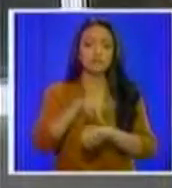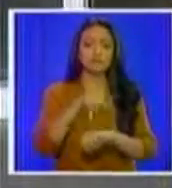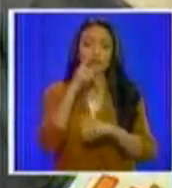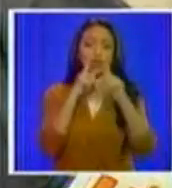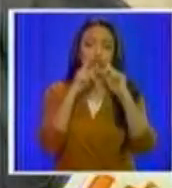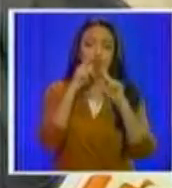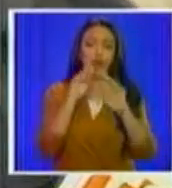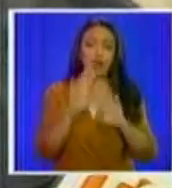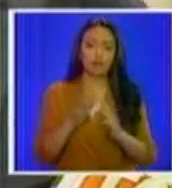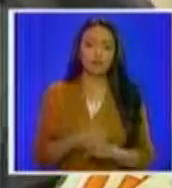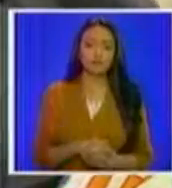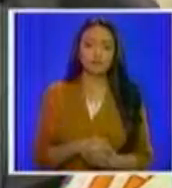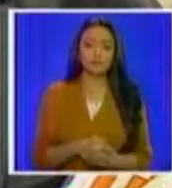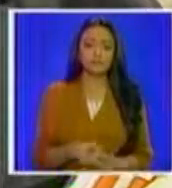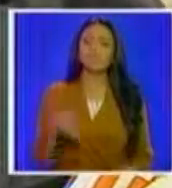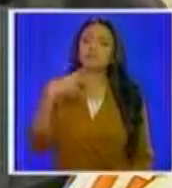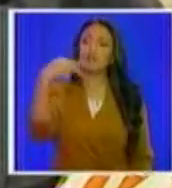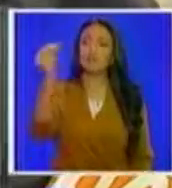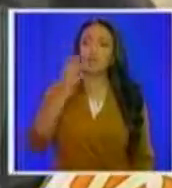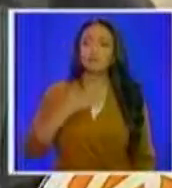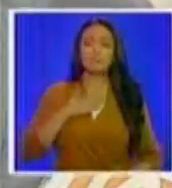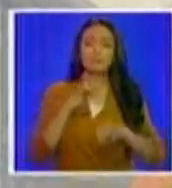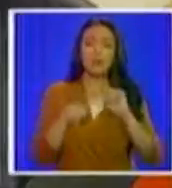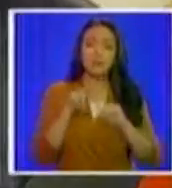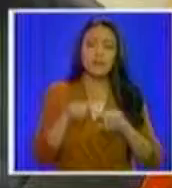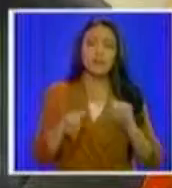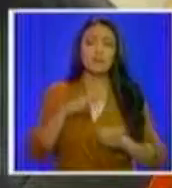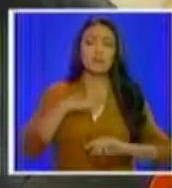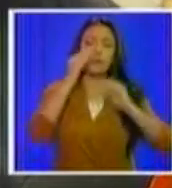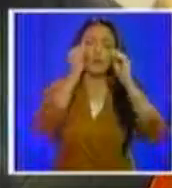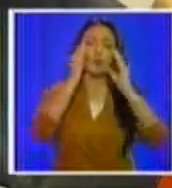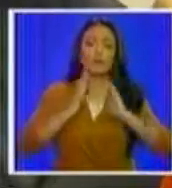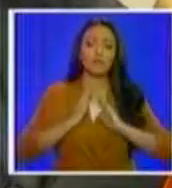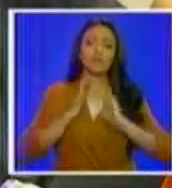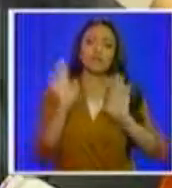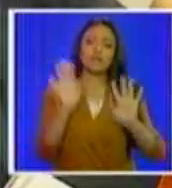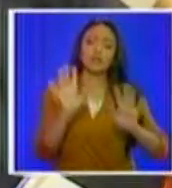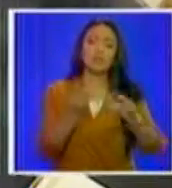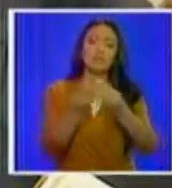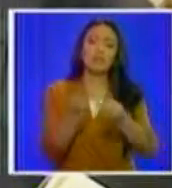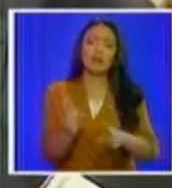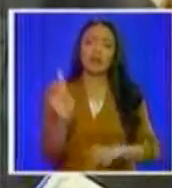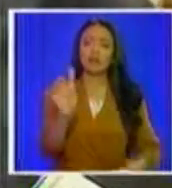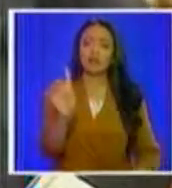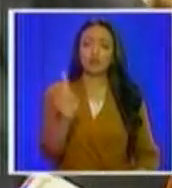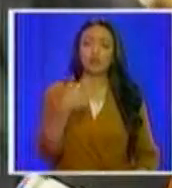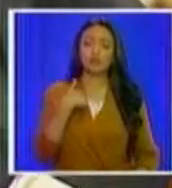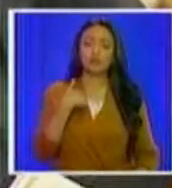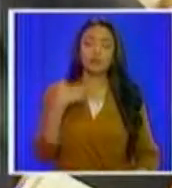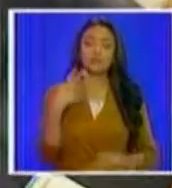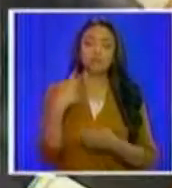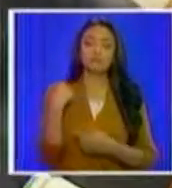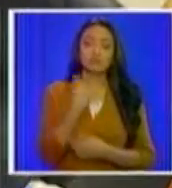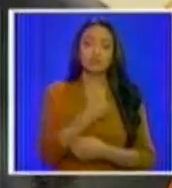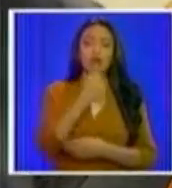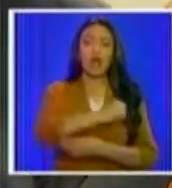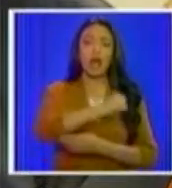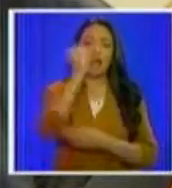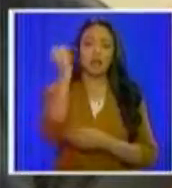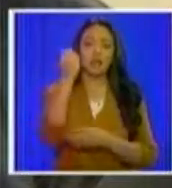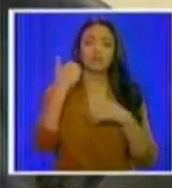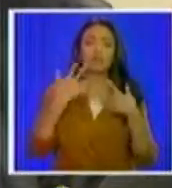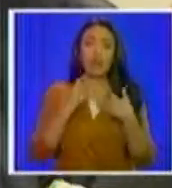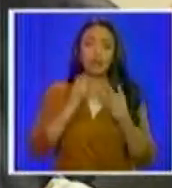partida. Se va un gran amigo, un gran maestro. No perdimos, ganamos la voluntad de